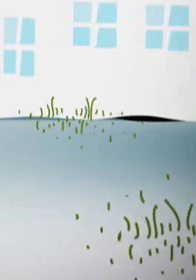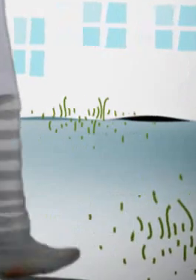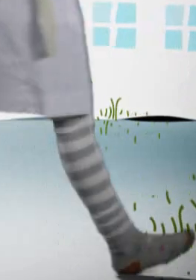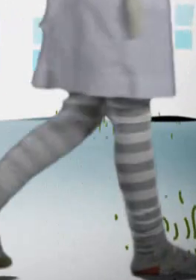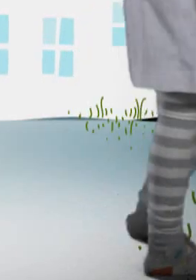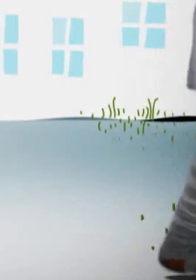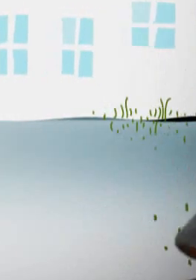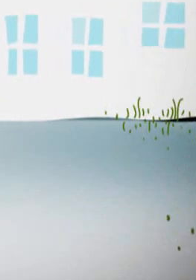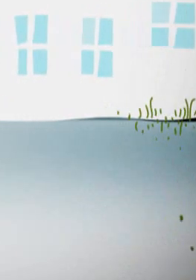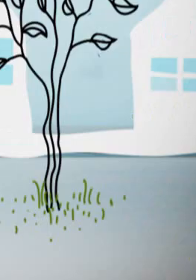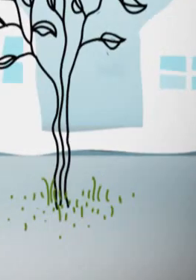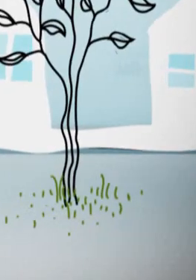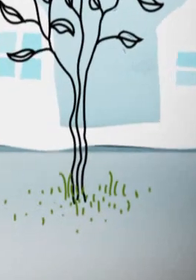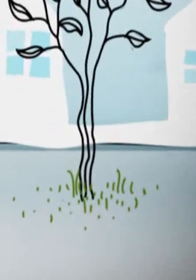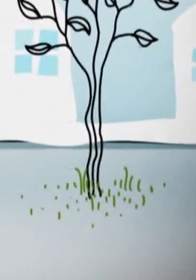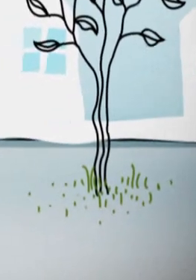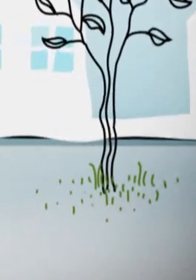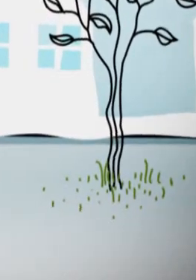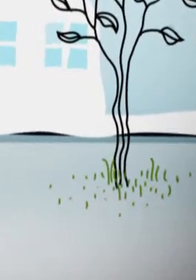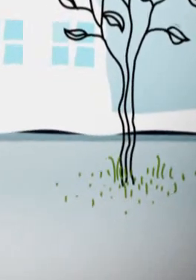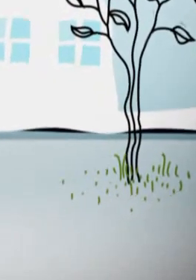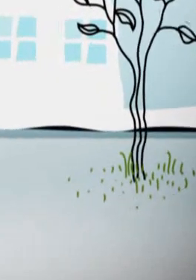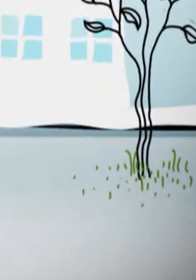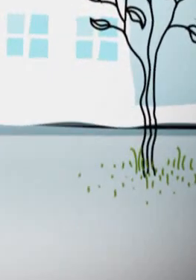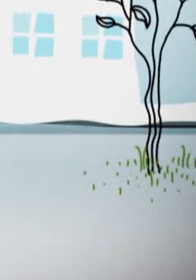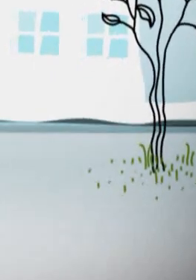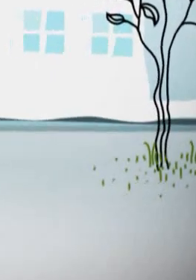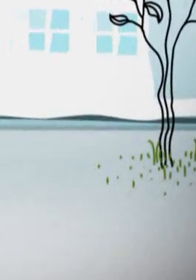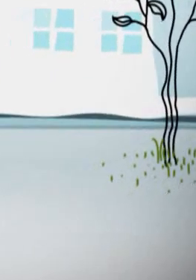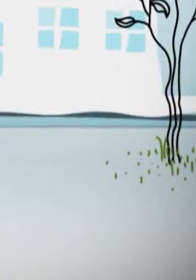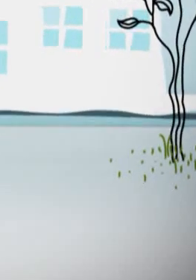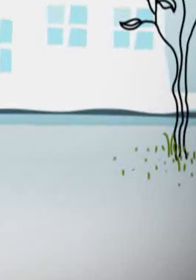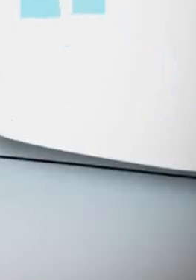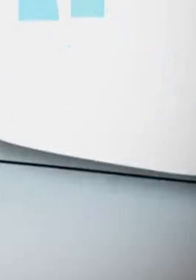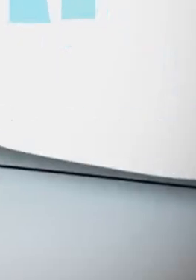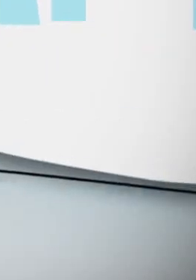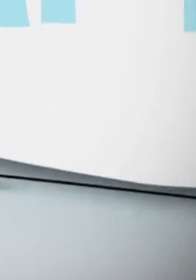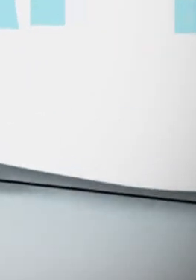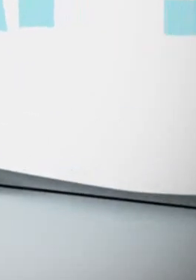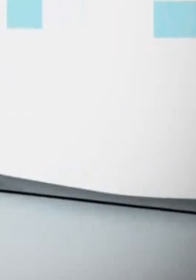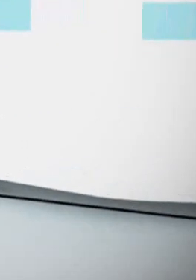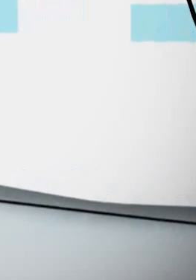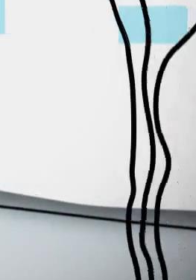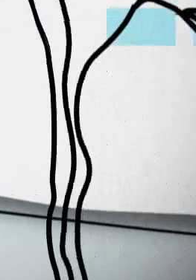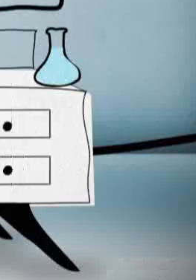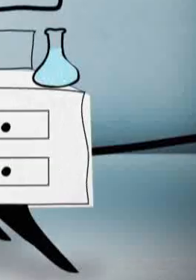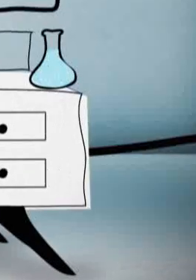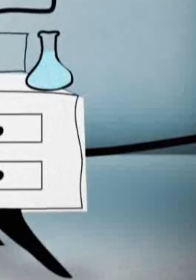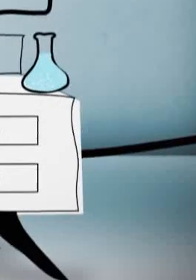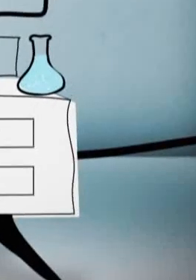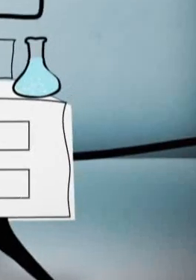lo más importante, a la salida me viene a buscar mi tío Fabricio para llevarme a pasear. Mi tío es